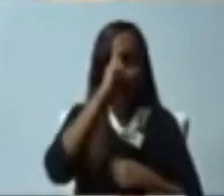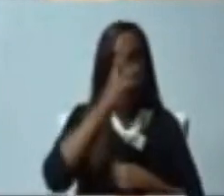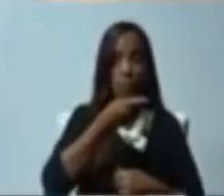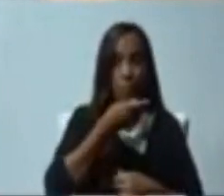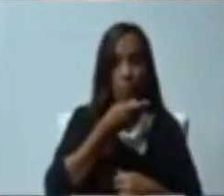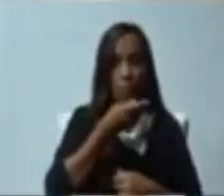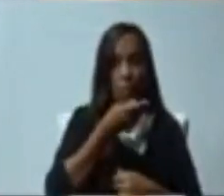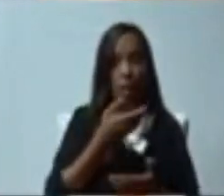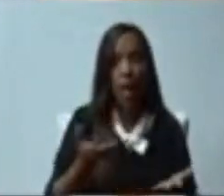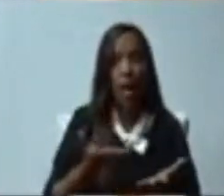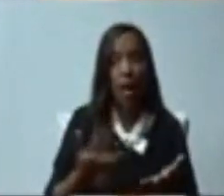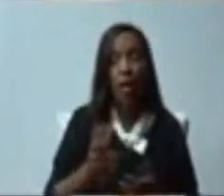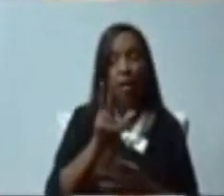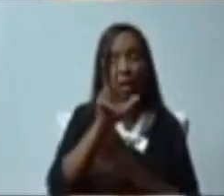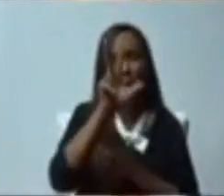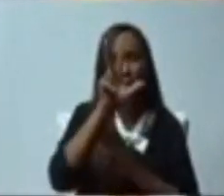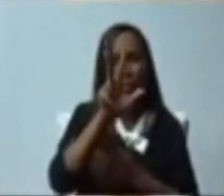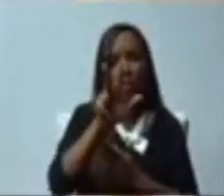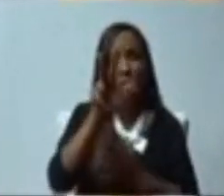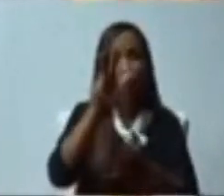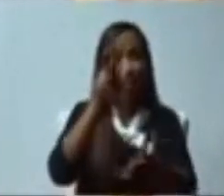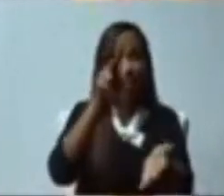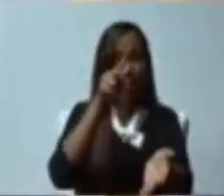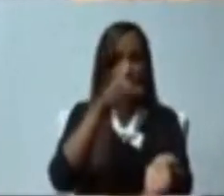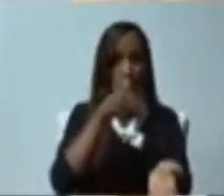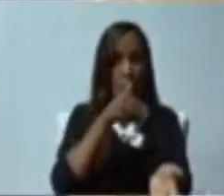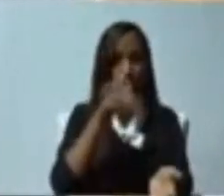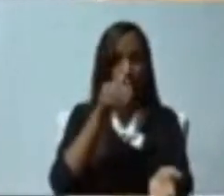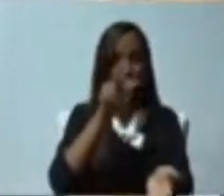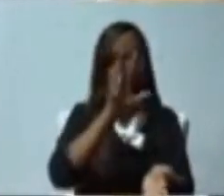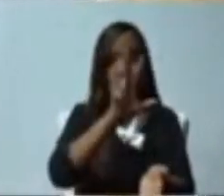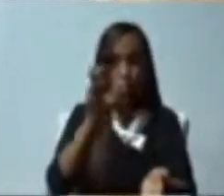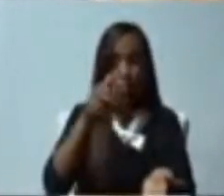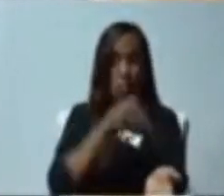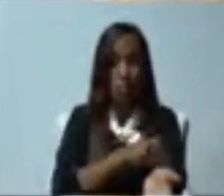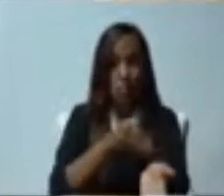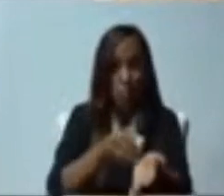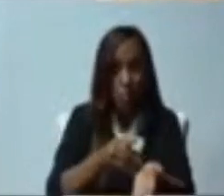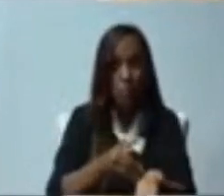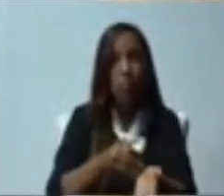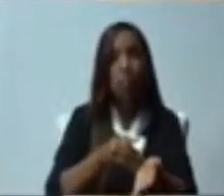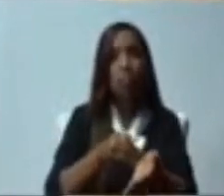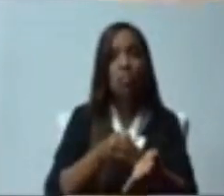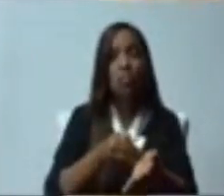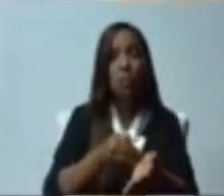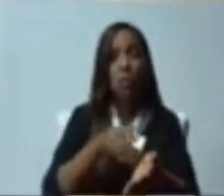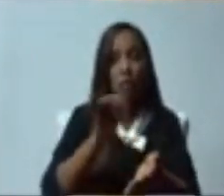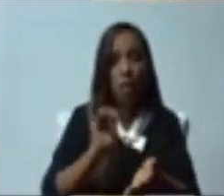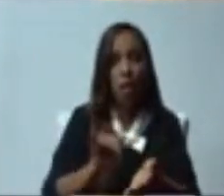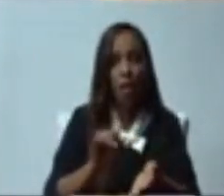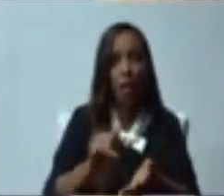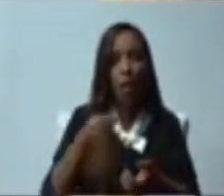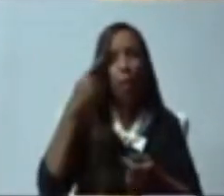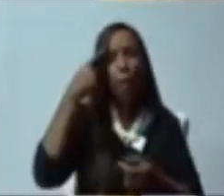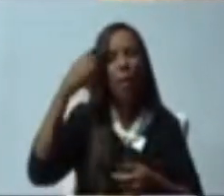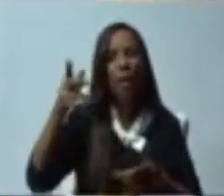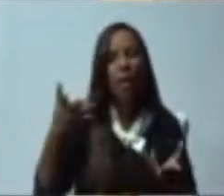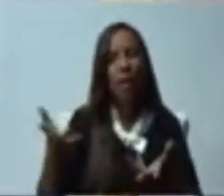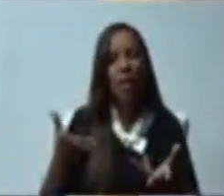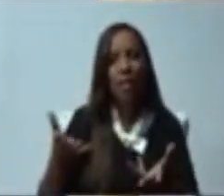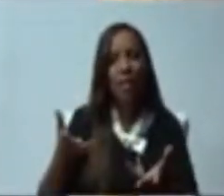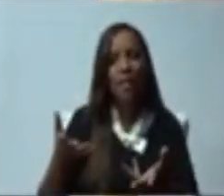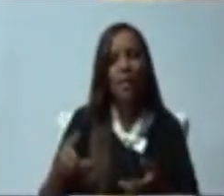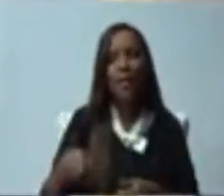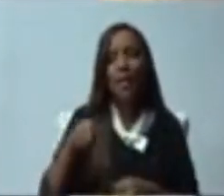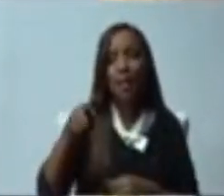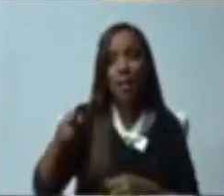300 mil millones de pesos en excepciones fiscales. Y a ninguna de esas empresas que van a beneficiarse de excepciones fiscales, este Congreso ni